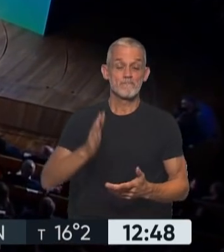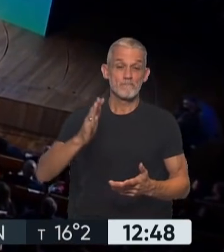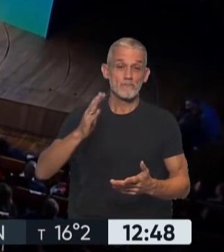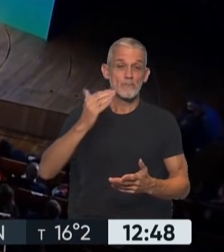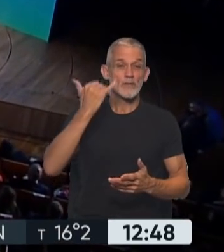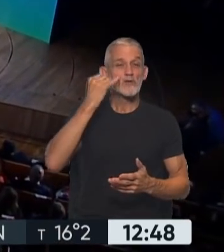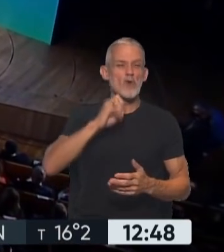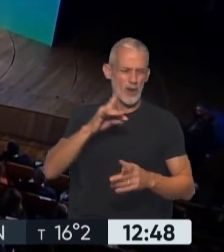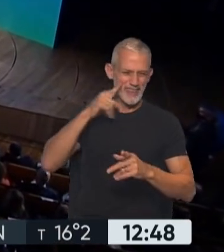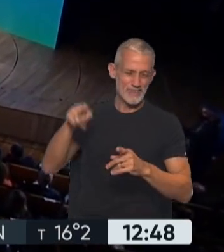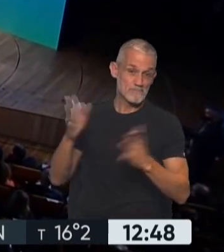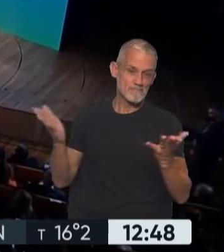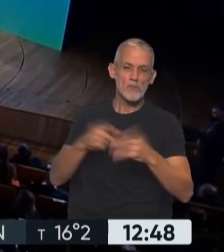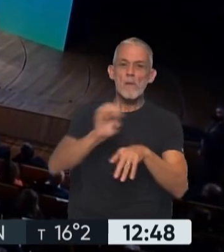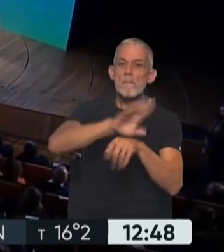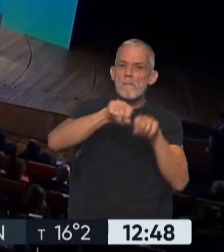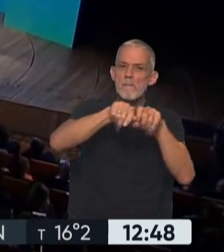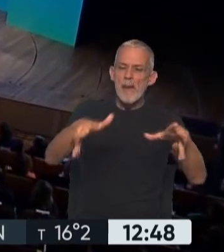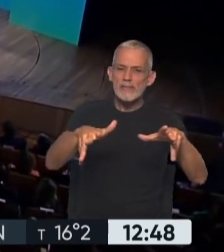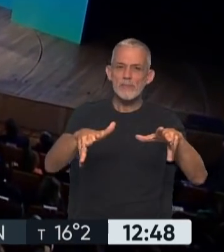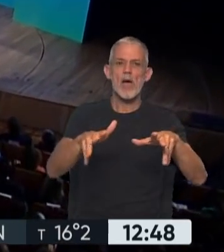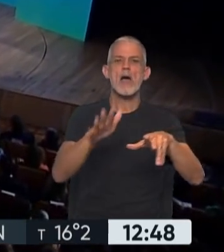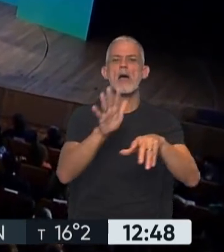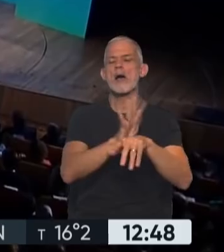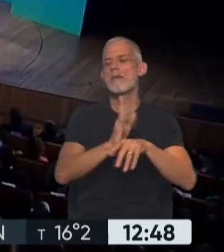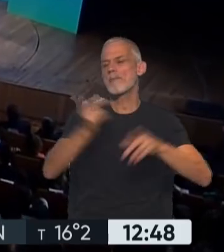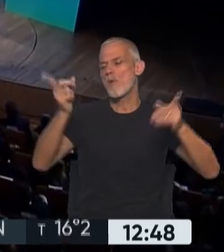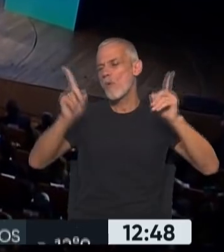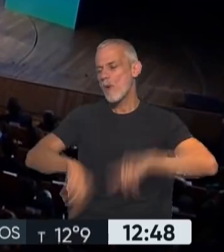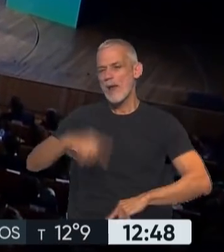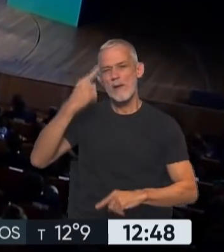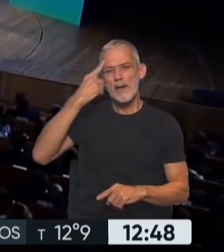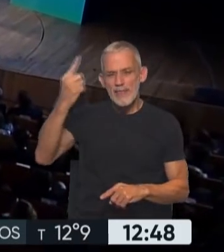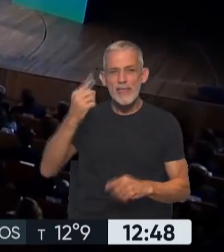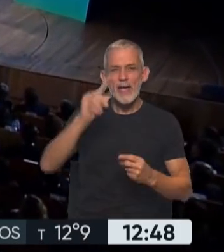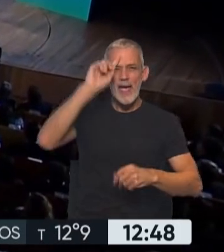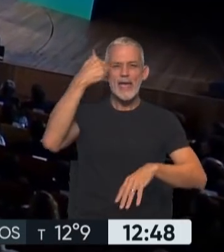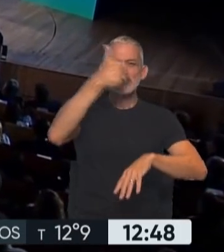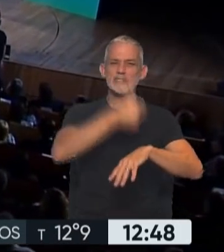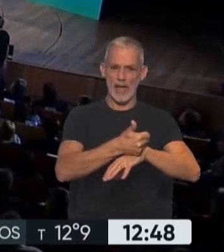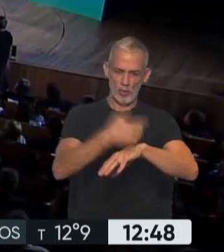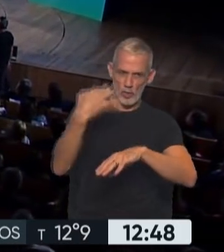Jordi, fue la pandemia la que vino a reinstalar la idea del Estado.